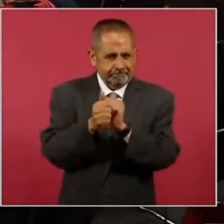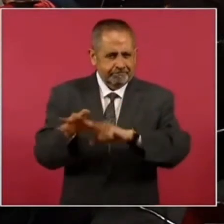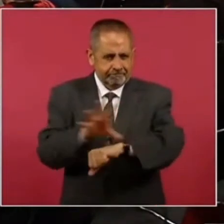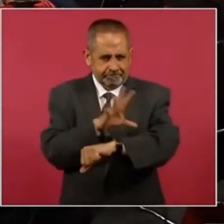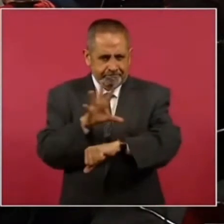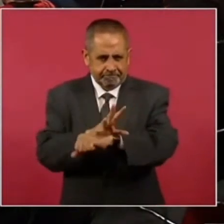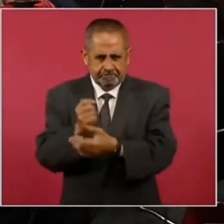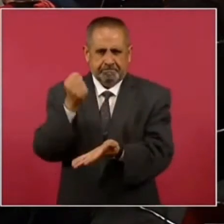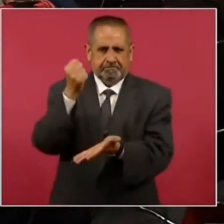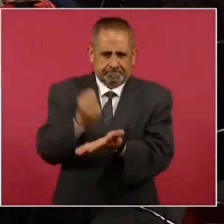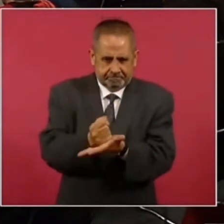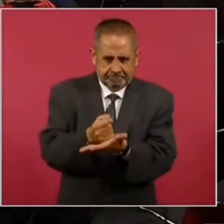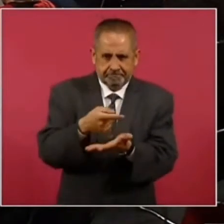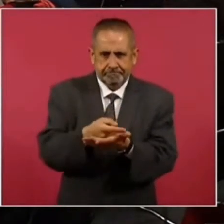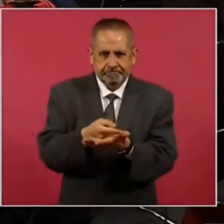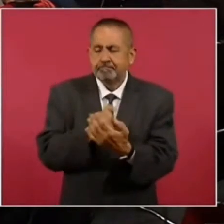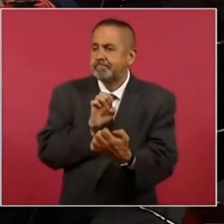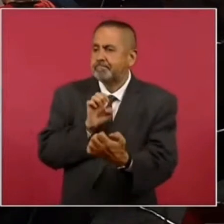y engañaron